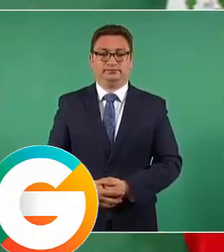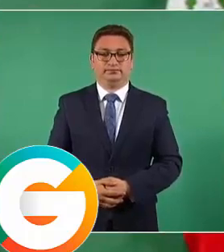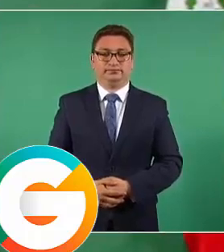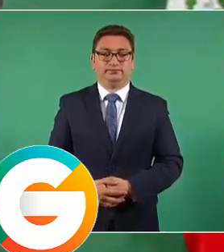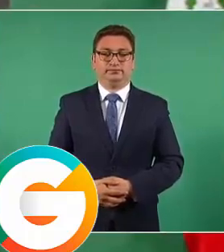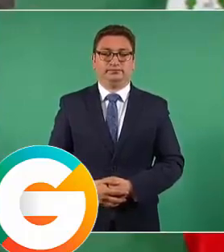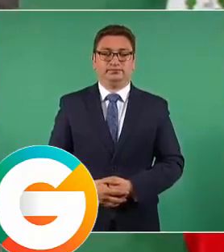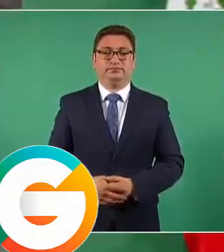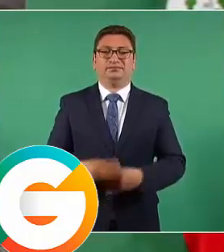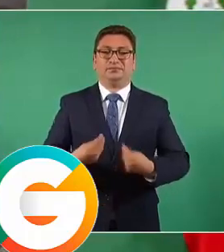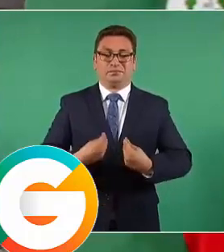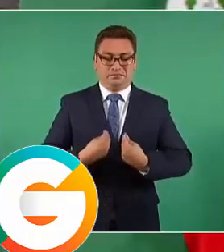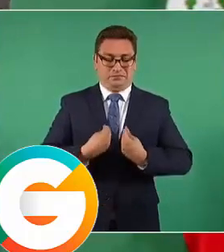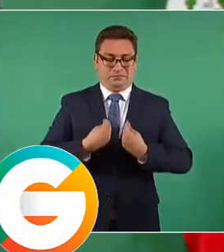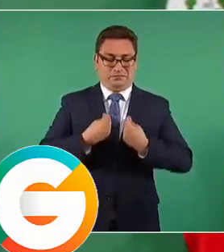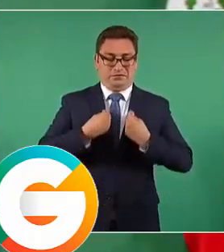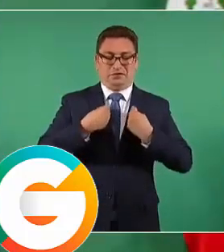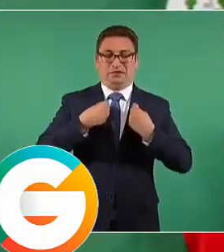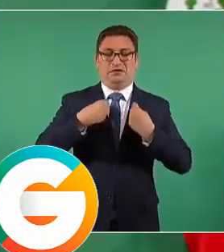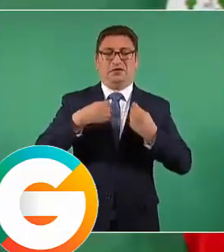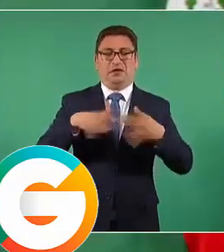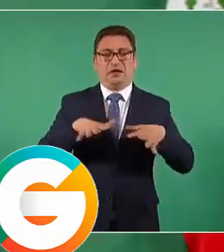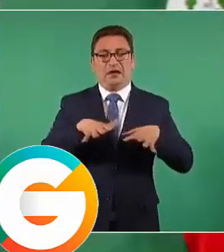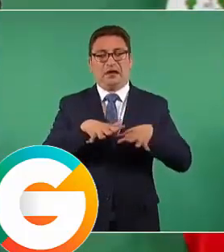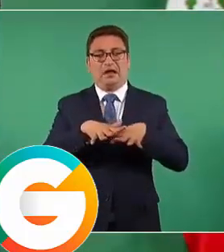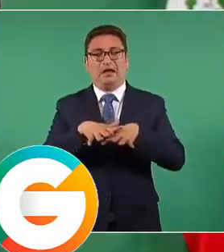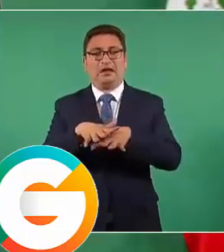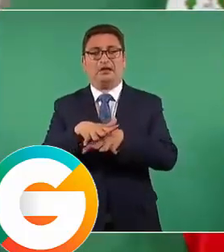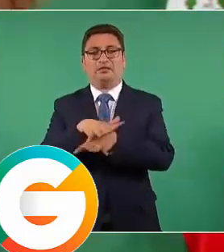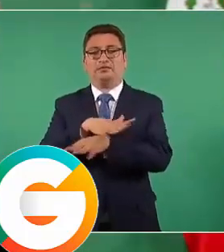Las vueltas que da la vida.